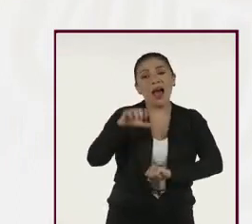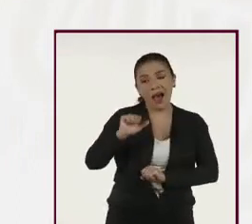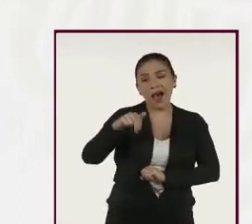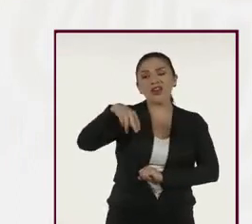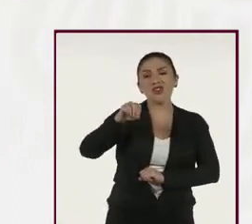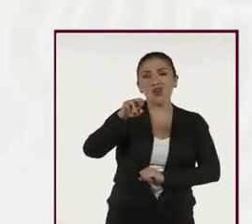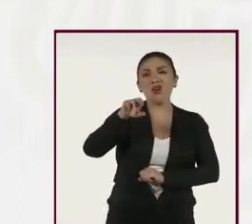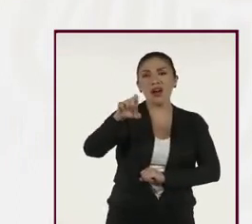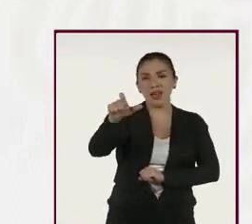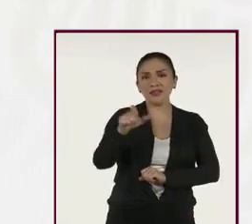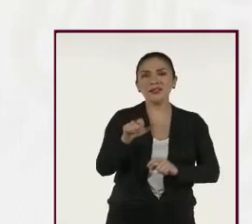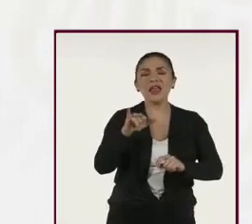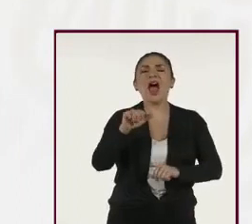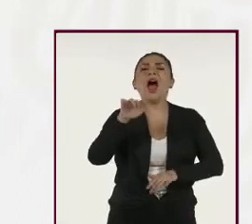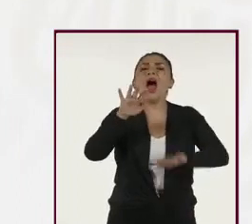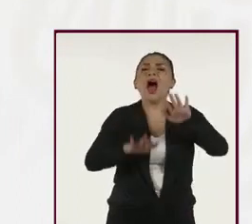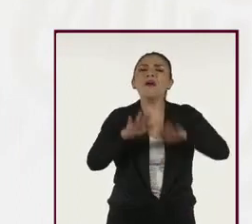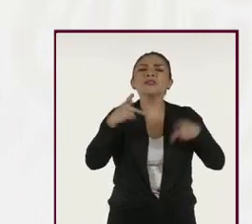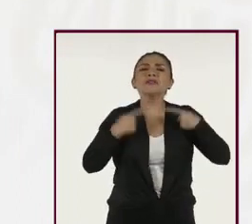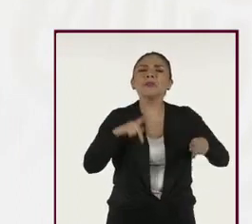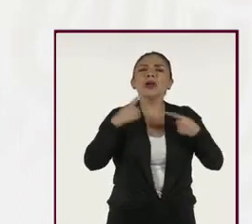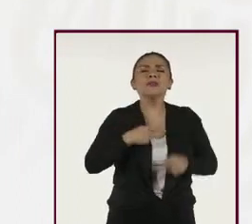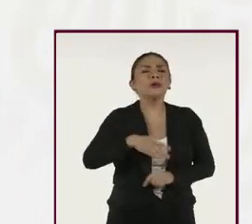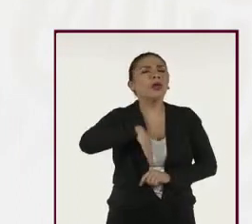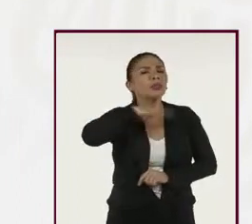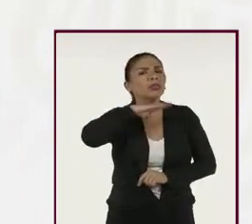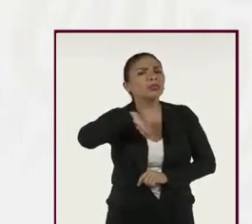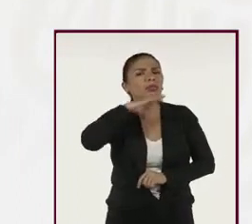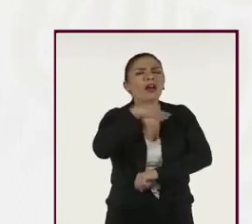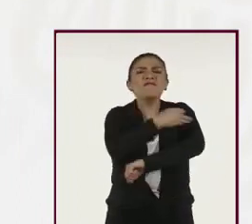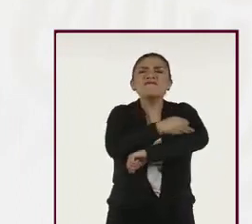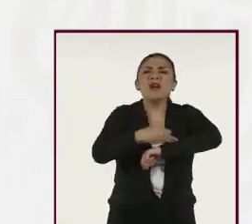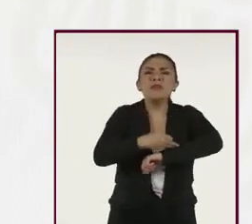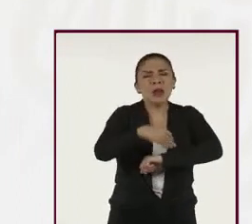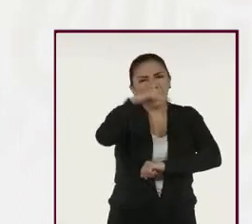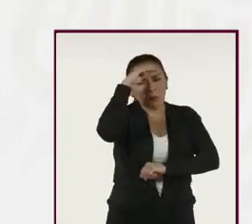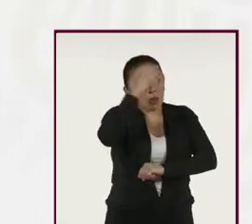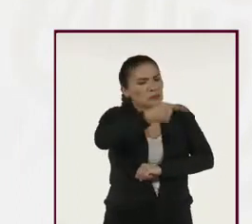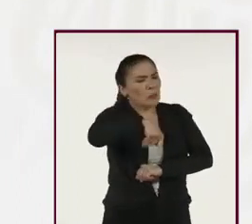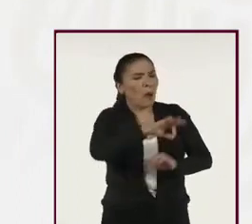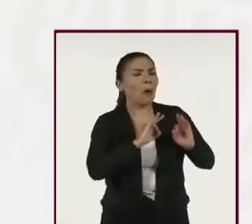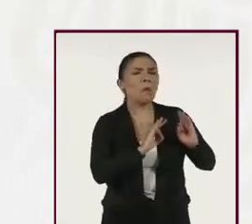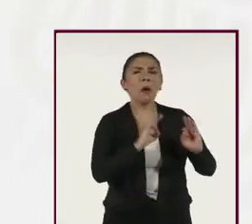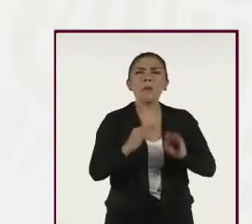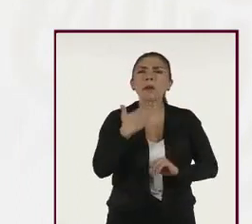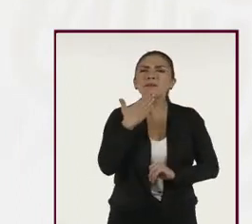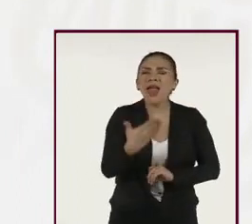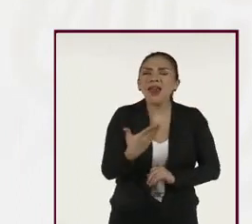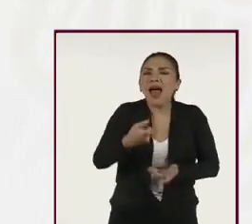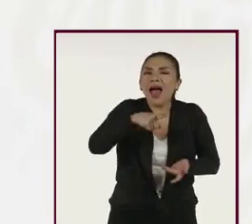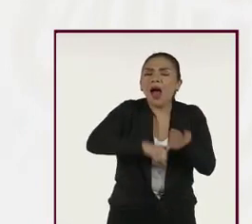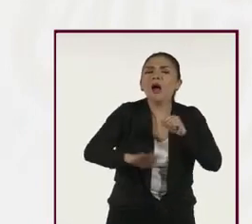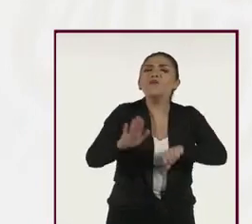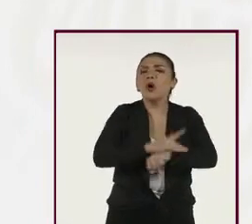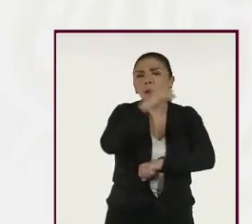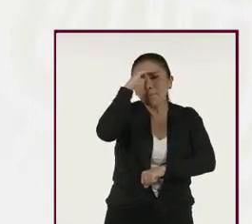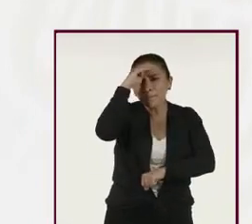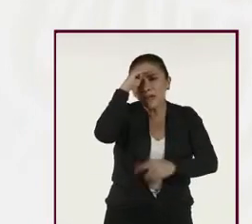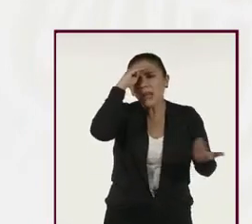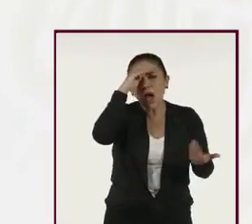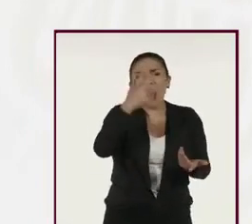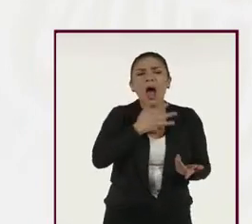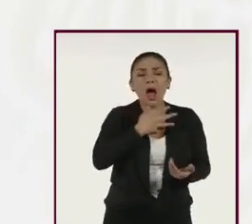que pasa desapercibido muchas veces para las familias o para los propios pacientes porque consideran que están